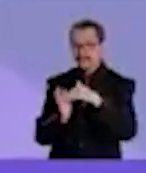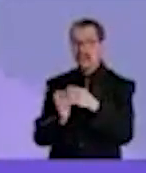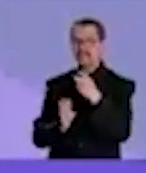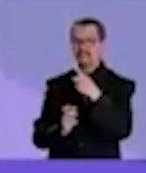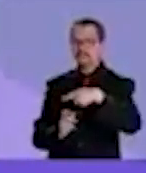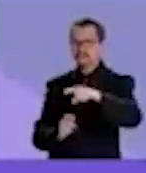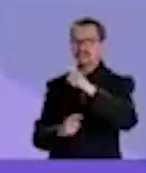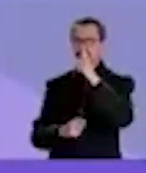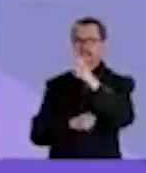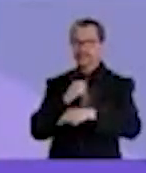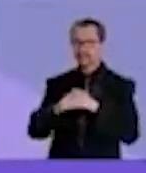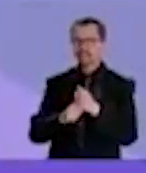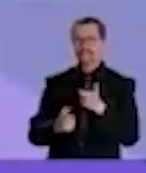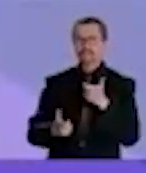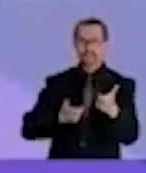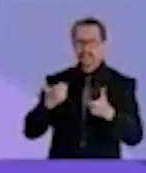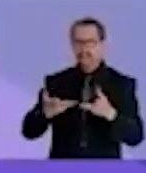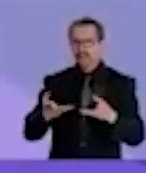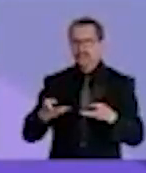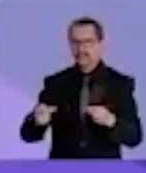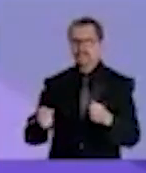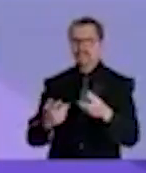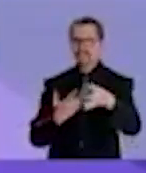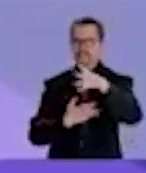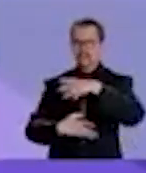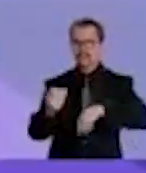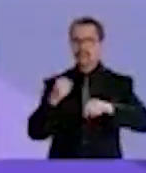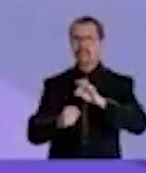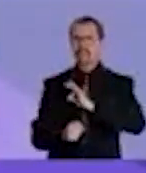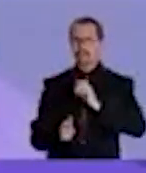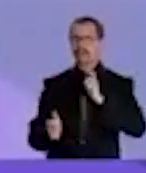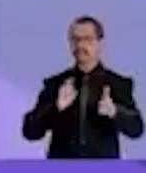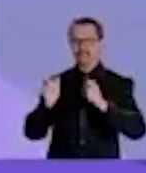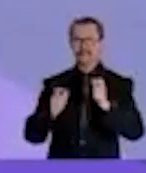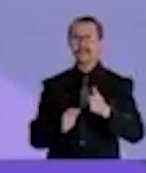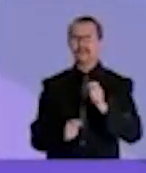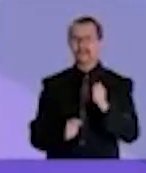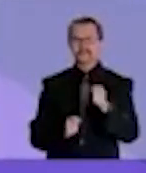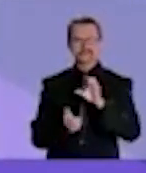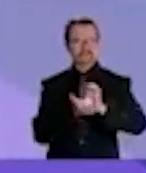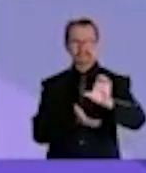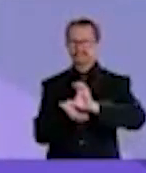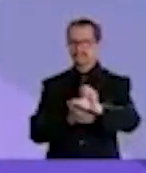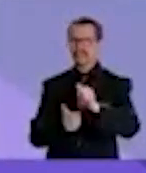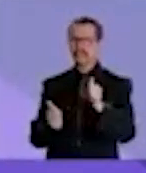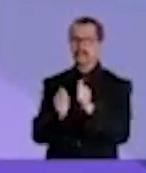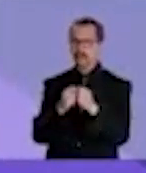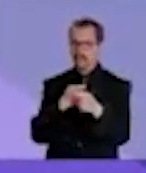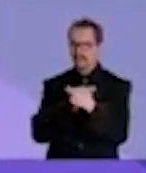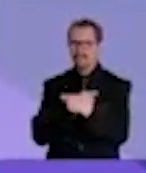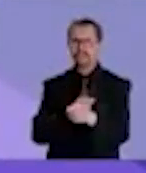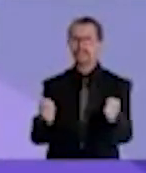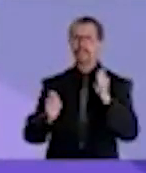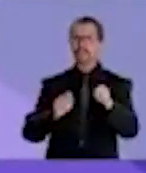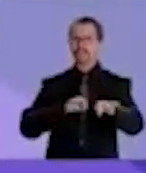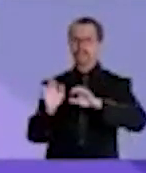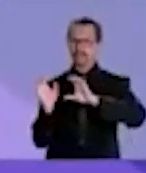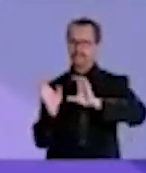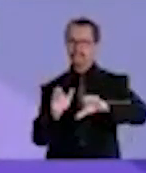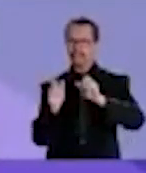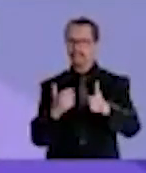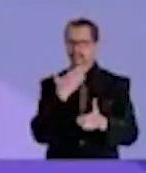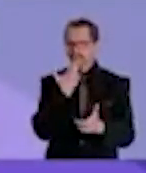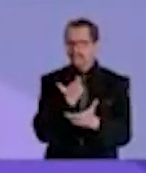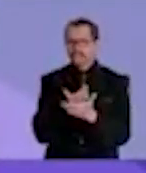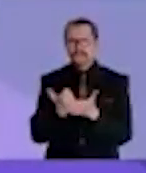todos ellos y bien remunerado súper bien pagado podemos hacer el trabajo de reinsertar a